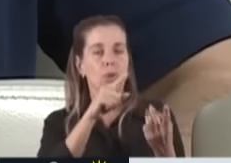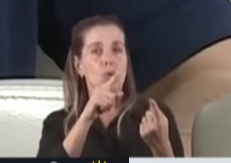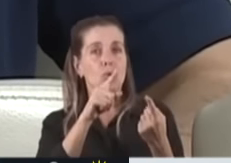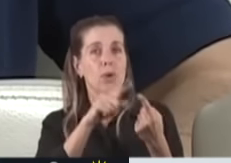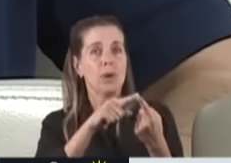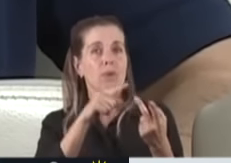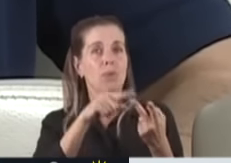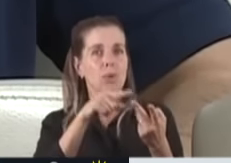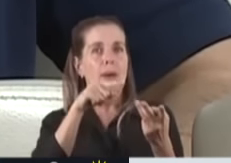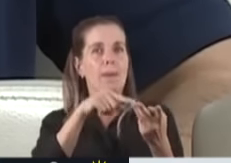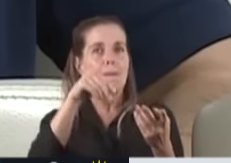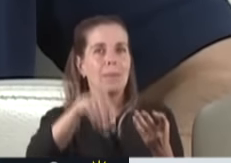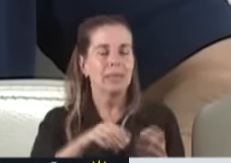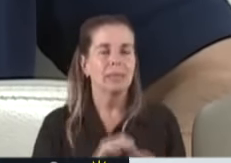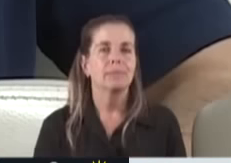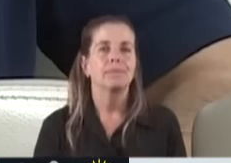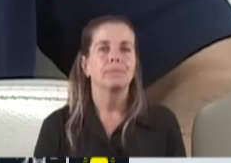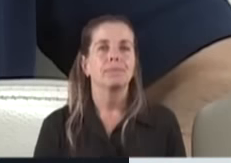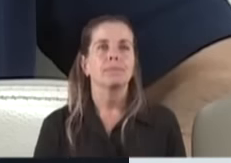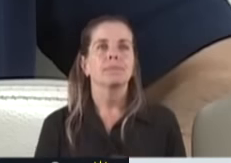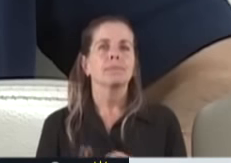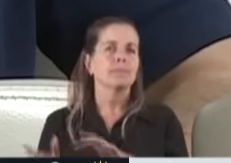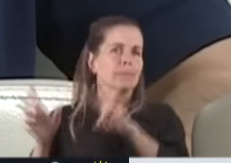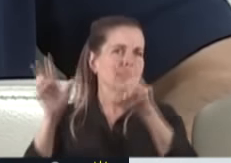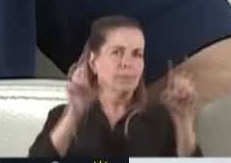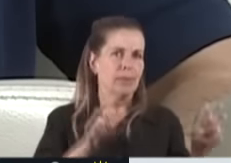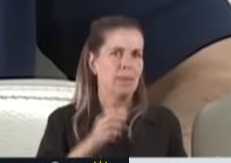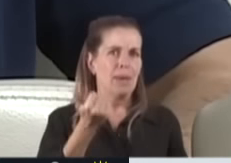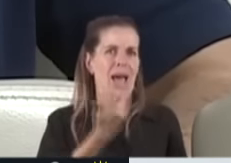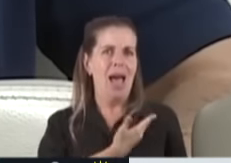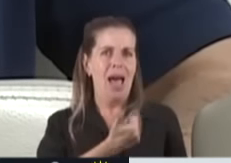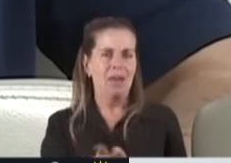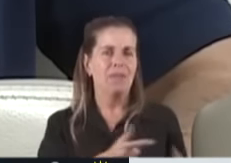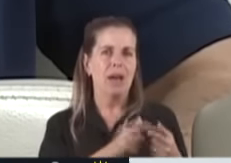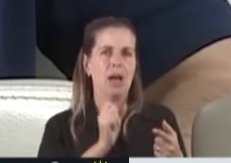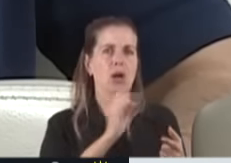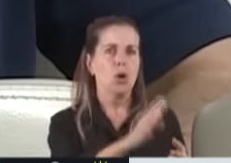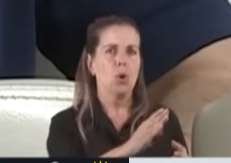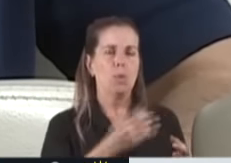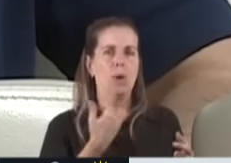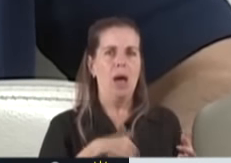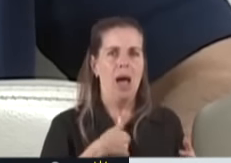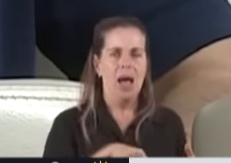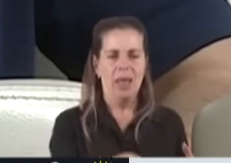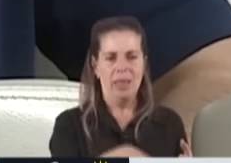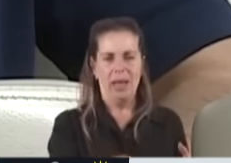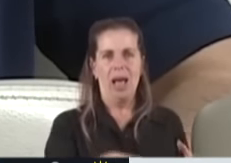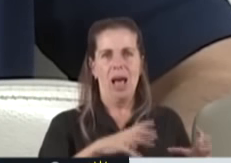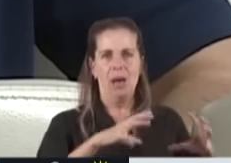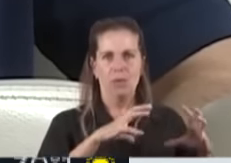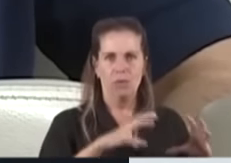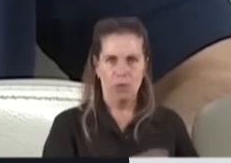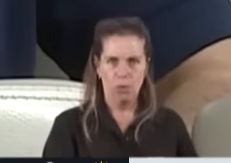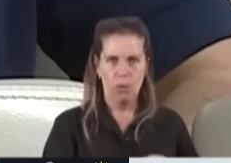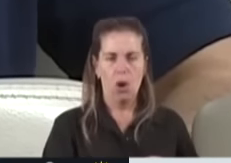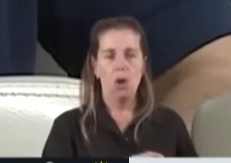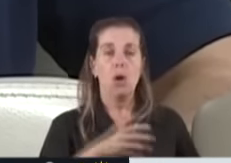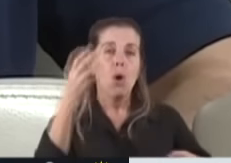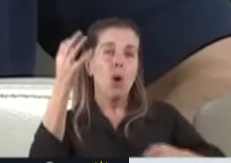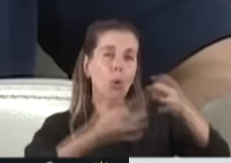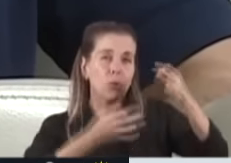respecto de lo que fueron ayer los allanamientos en la AFA y en otros clubes de fútbol argentino, 17 clubes, más de 35 allanamientos que ha hecho la justicia.